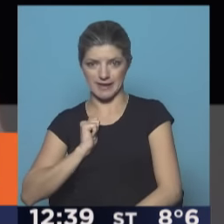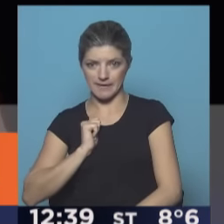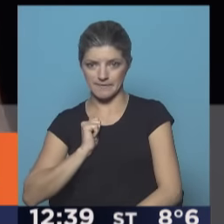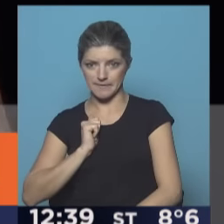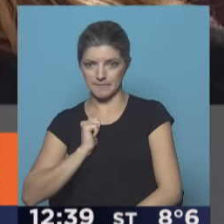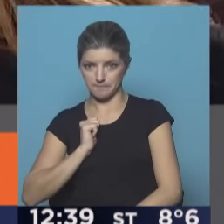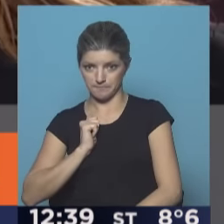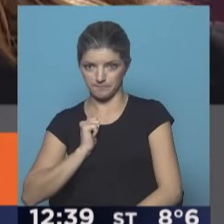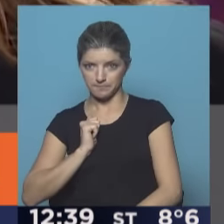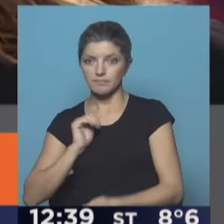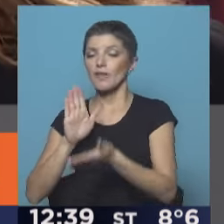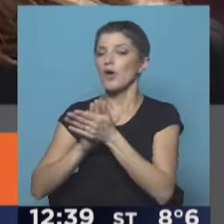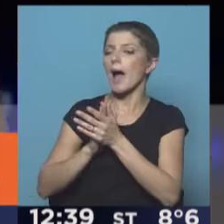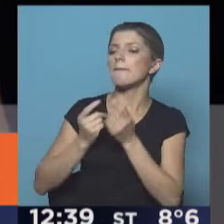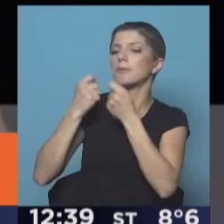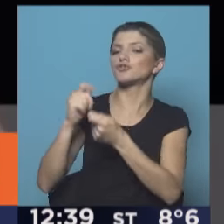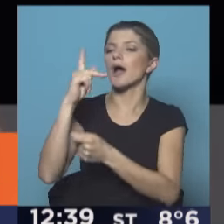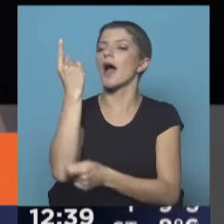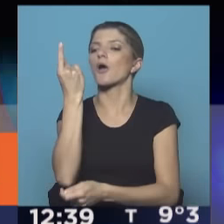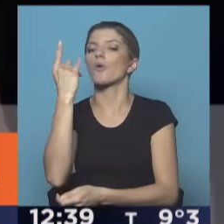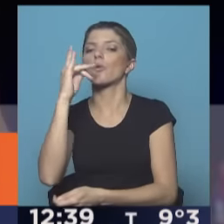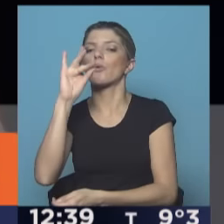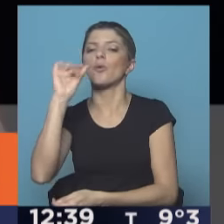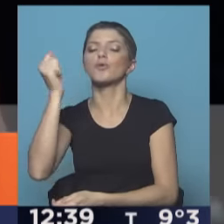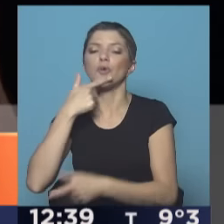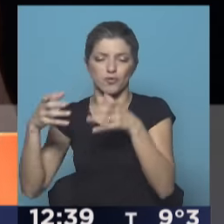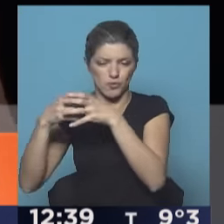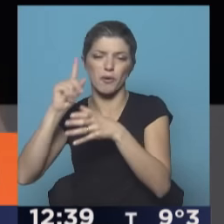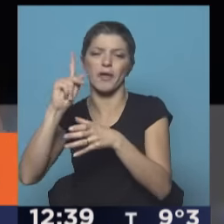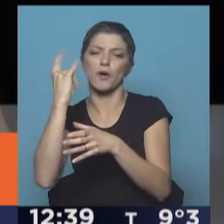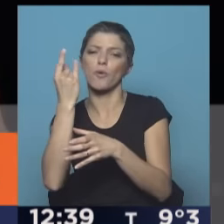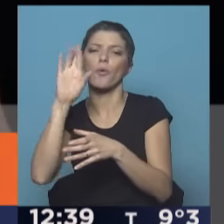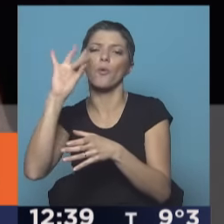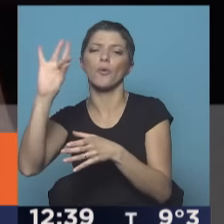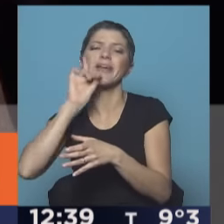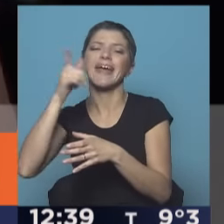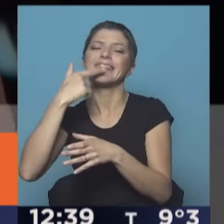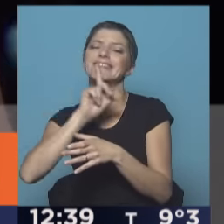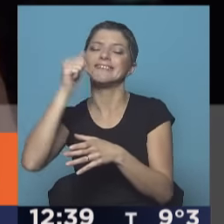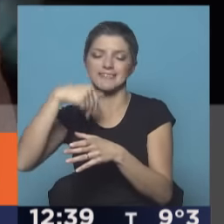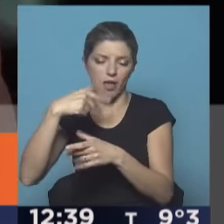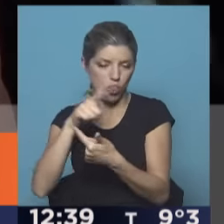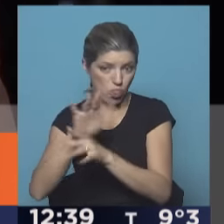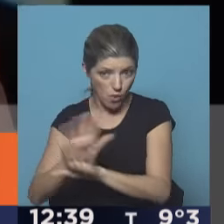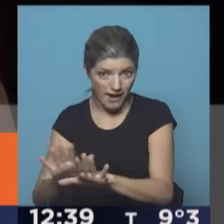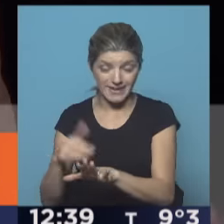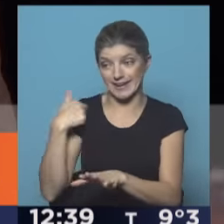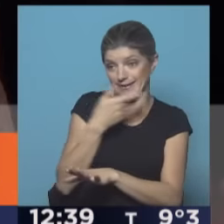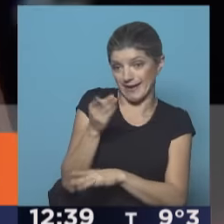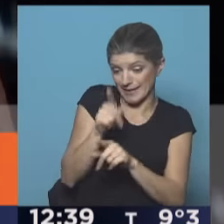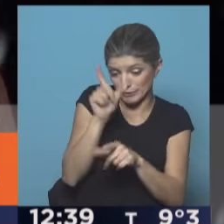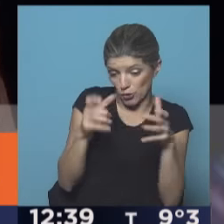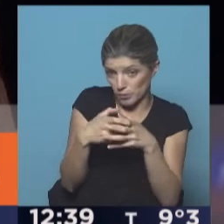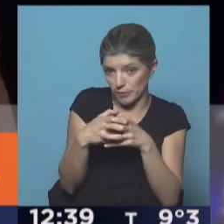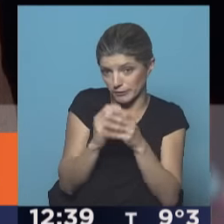por la causa curda en general los curdos una forma u otra pierden en esto los al contrario digamos los